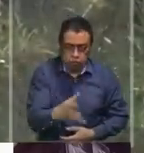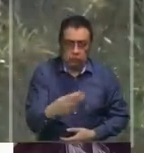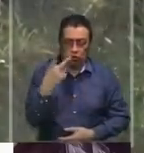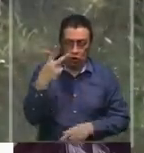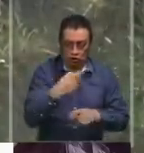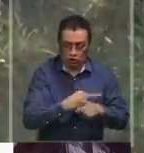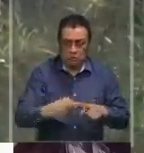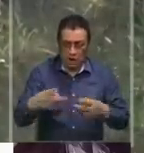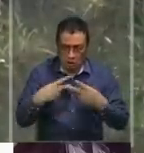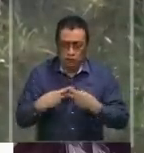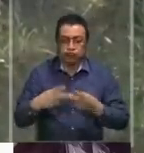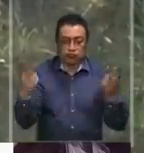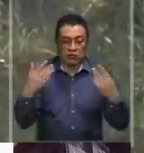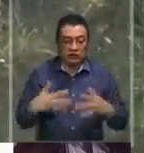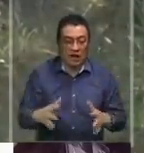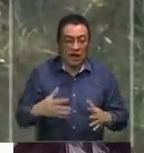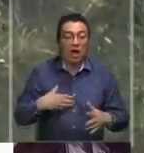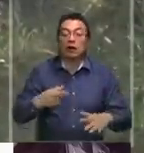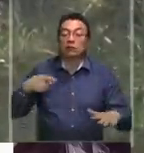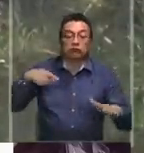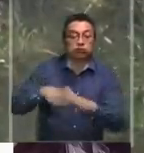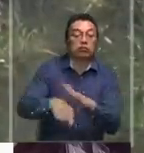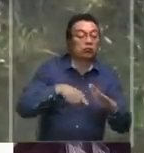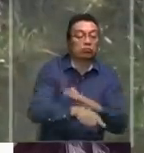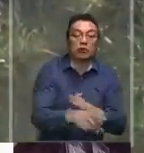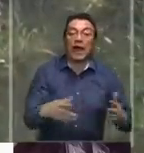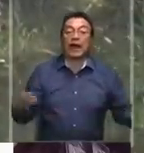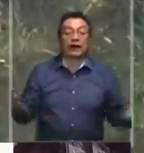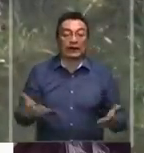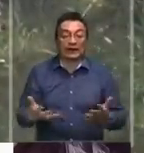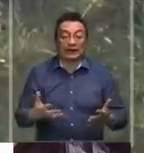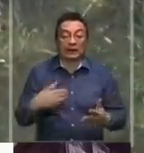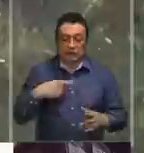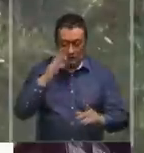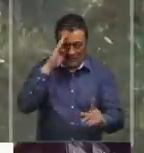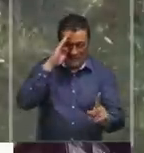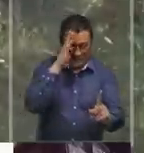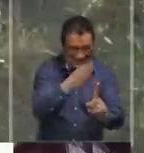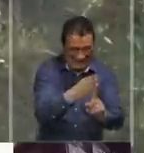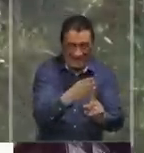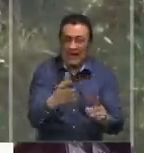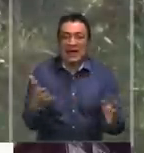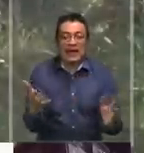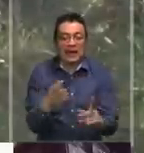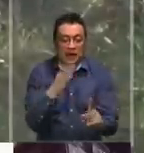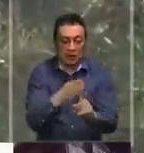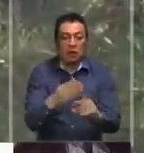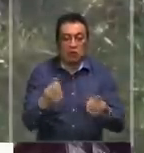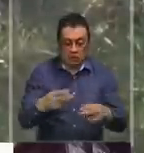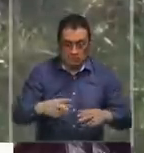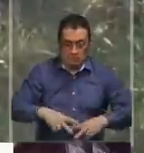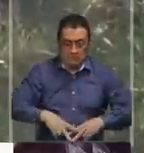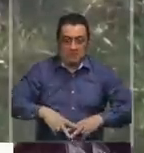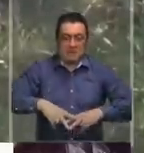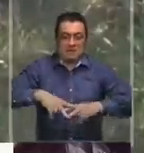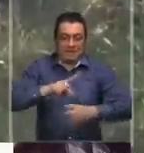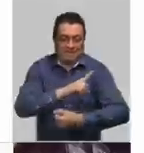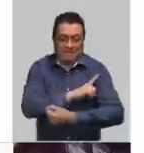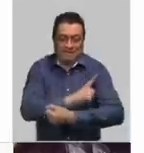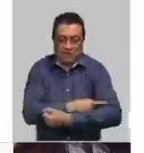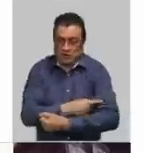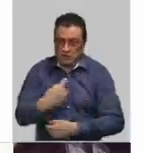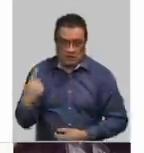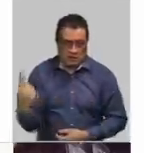2 semanas. Sabotajes que han estado dirigidos y que tienen como objetivo acumular fuerza desde una línea